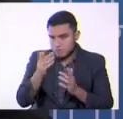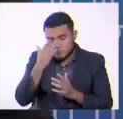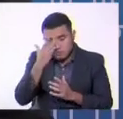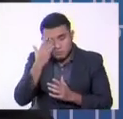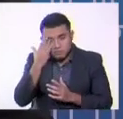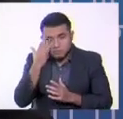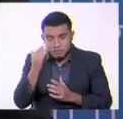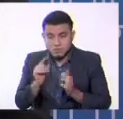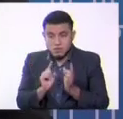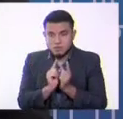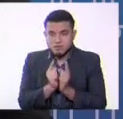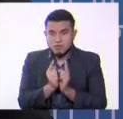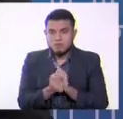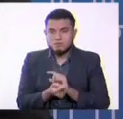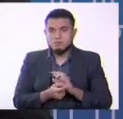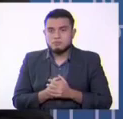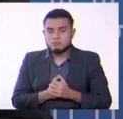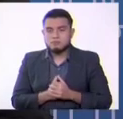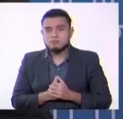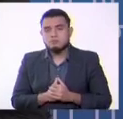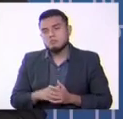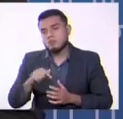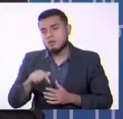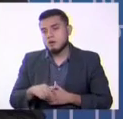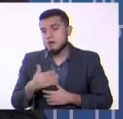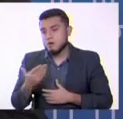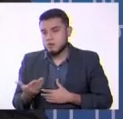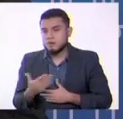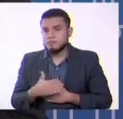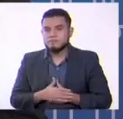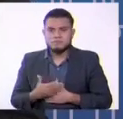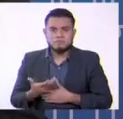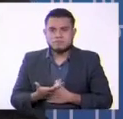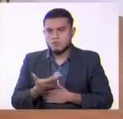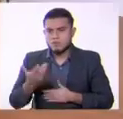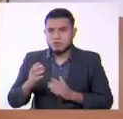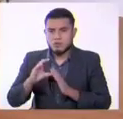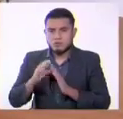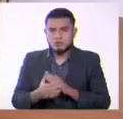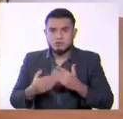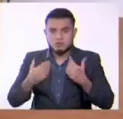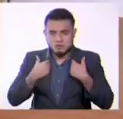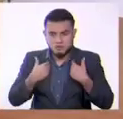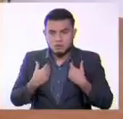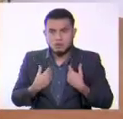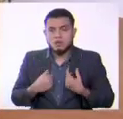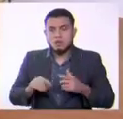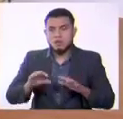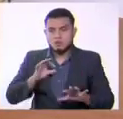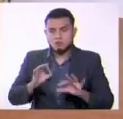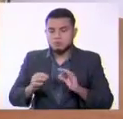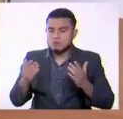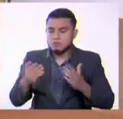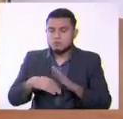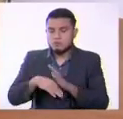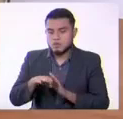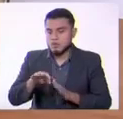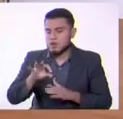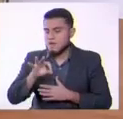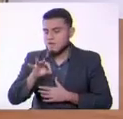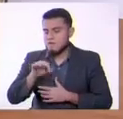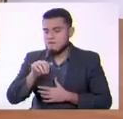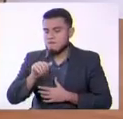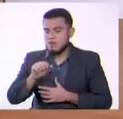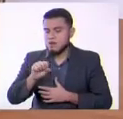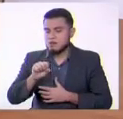de transformación. Ahora bien, todas las culturas lo tienen, solo que hay algunas que marcan más las fases, una